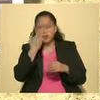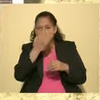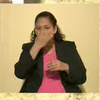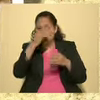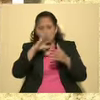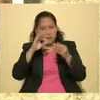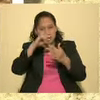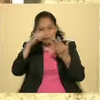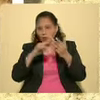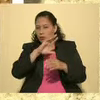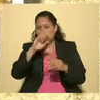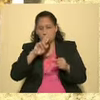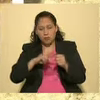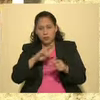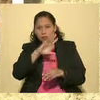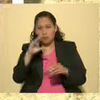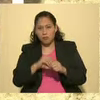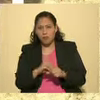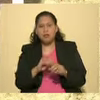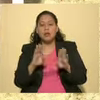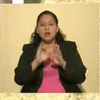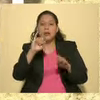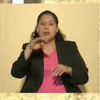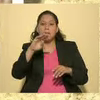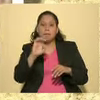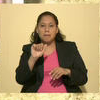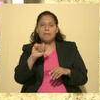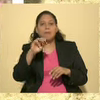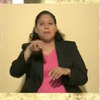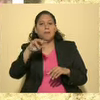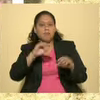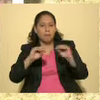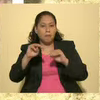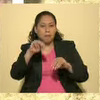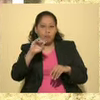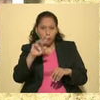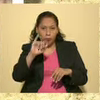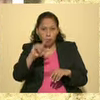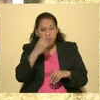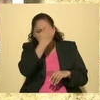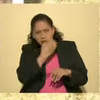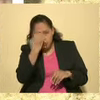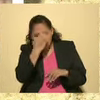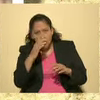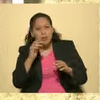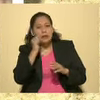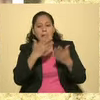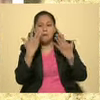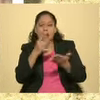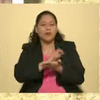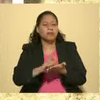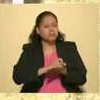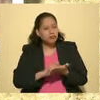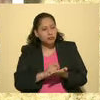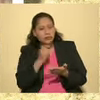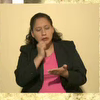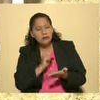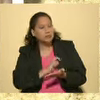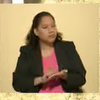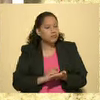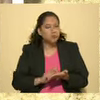semblanza rápida. Por favor. En INVEA Móvil, normalmente las verificaciones que se hacían a mano, se redactaban a